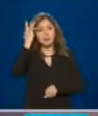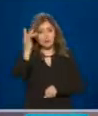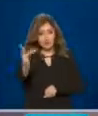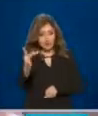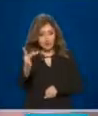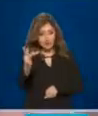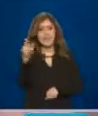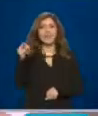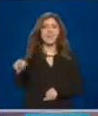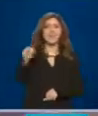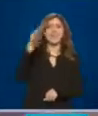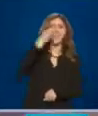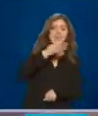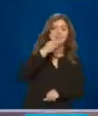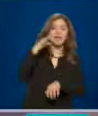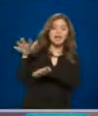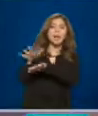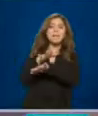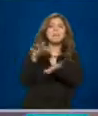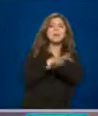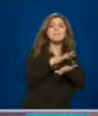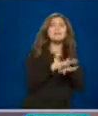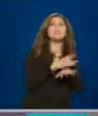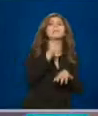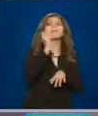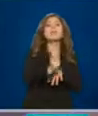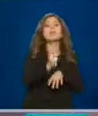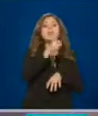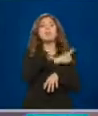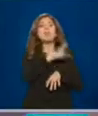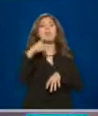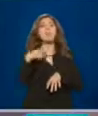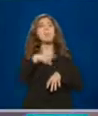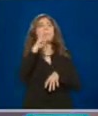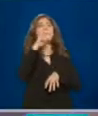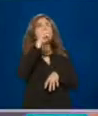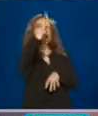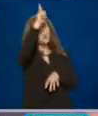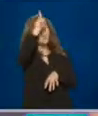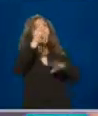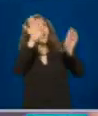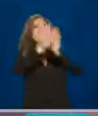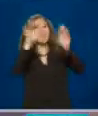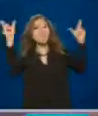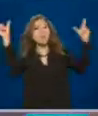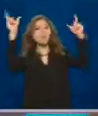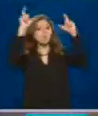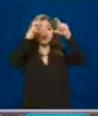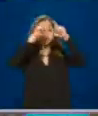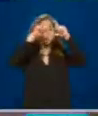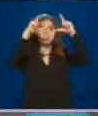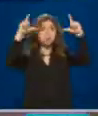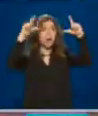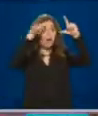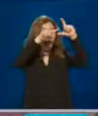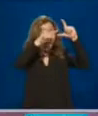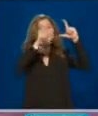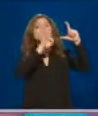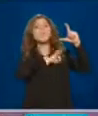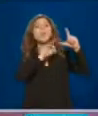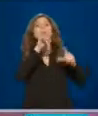todas estas fiestas móviles dependen de cómo caiga la luna llena después del equinoccio de primavera. No es una fecha exacta. Es una fecha exacta, puede